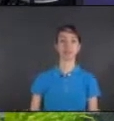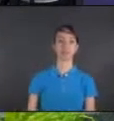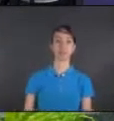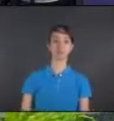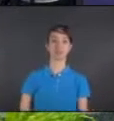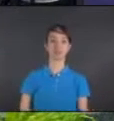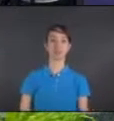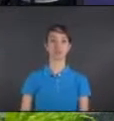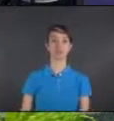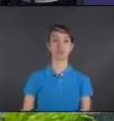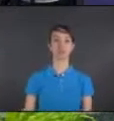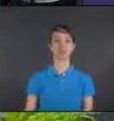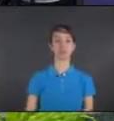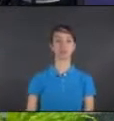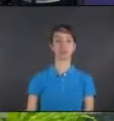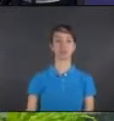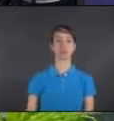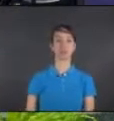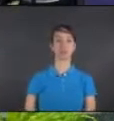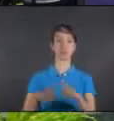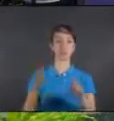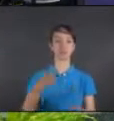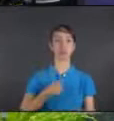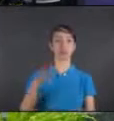este cuate? Ike.